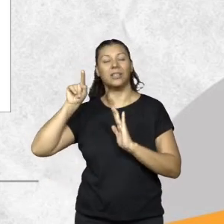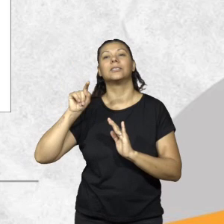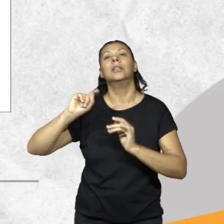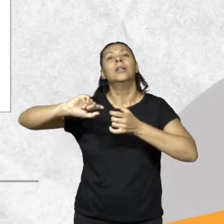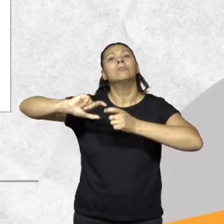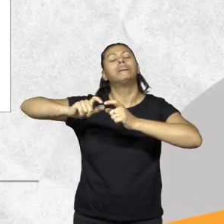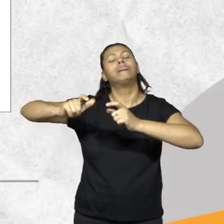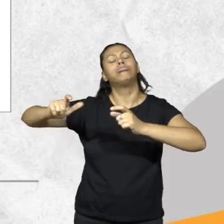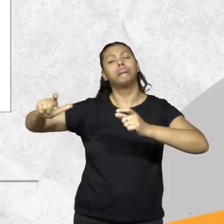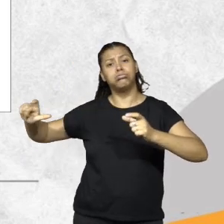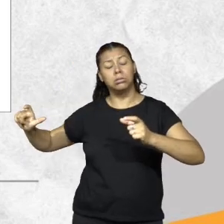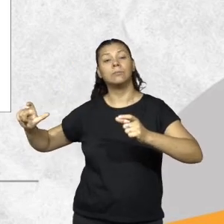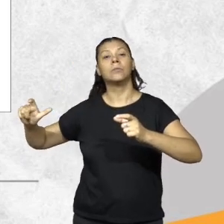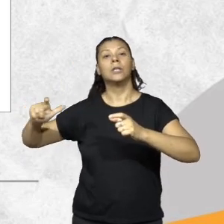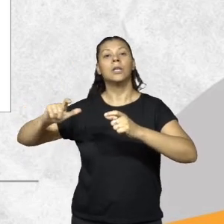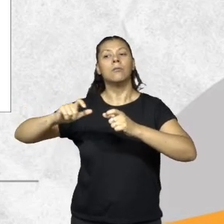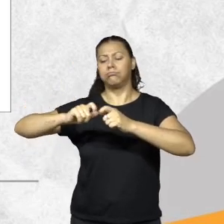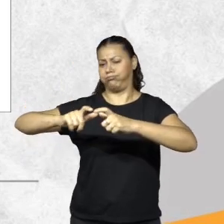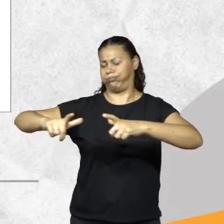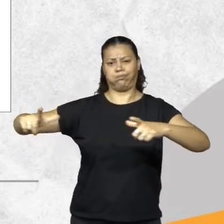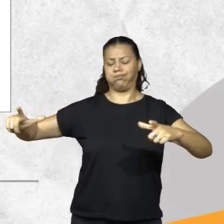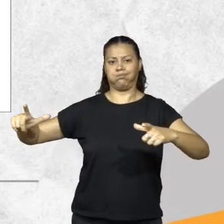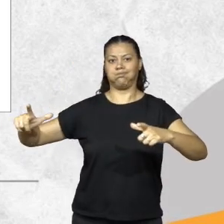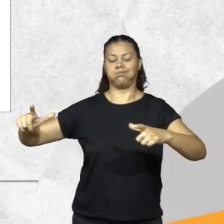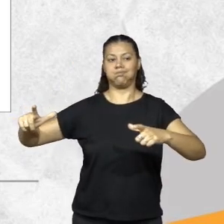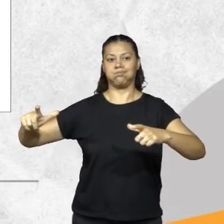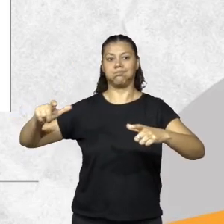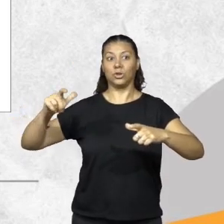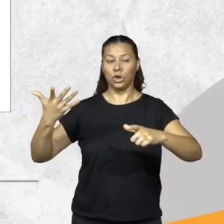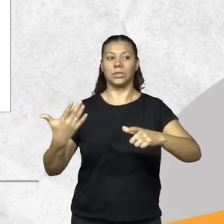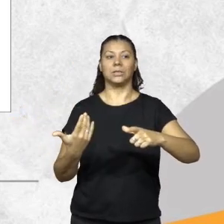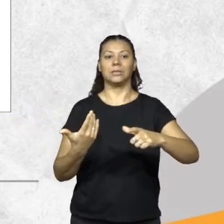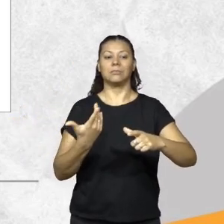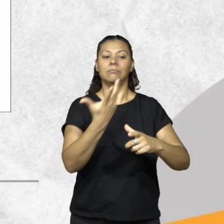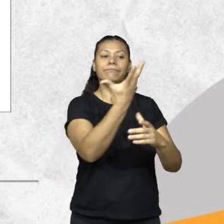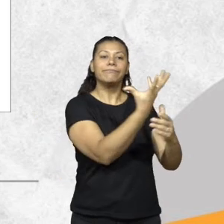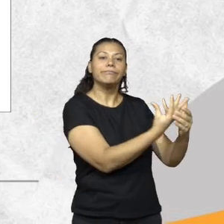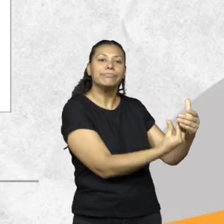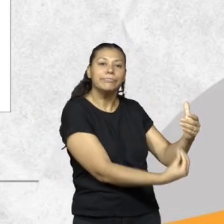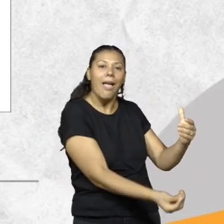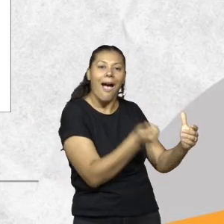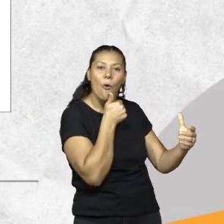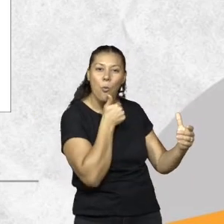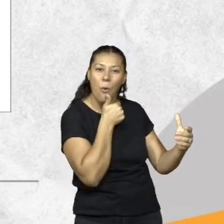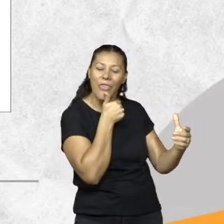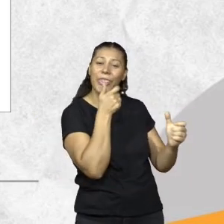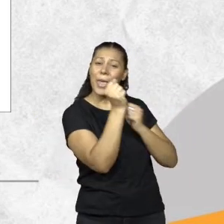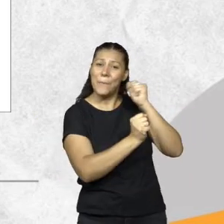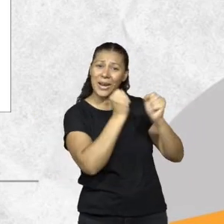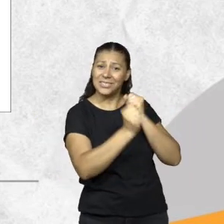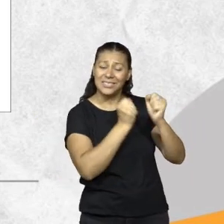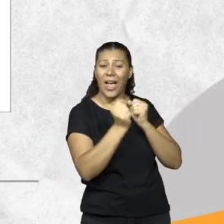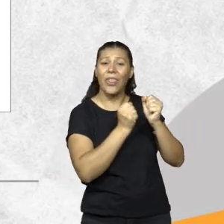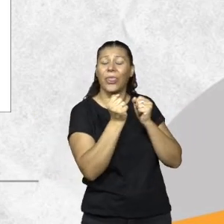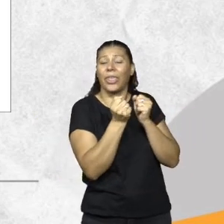que hizo que en la toma de agua que tiene nuestra empresa